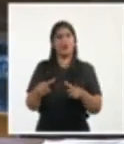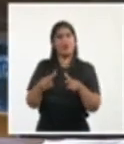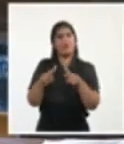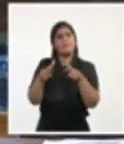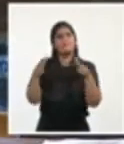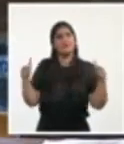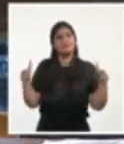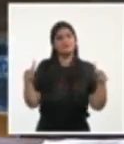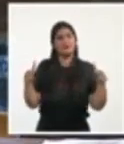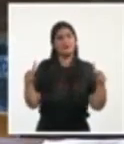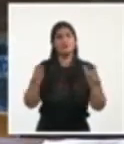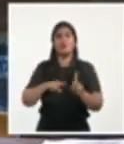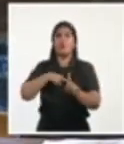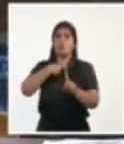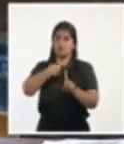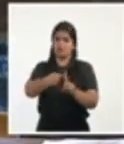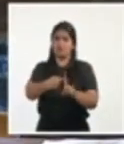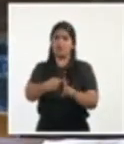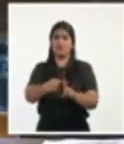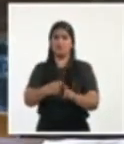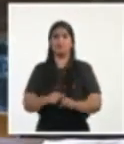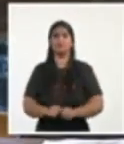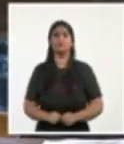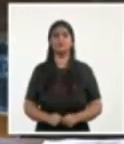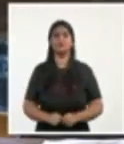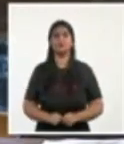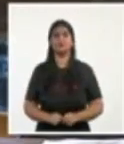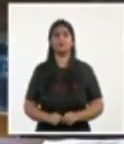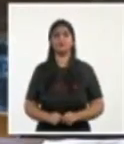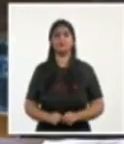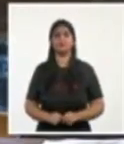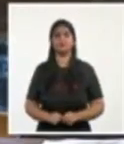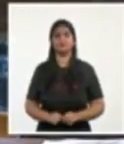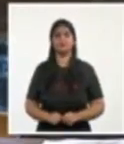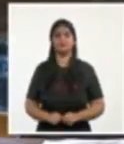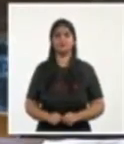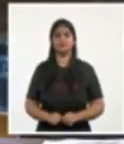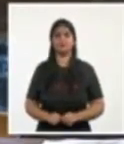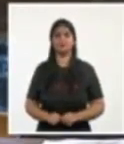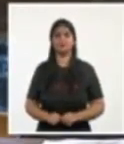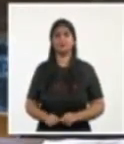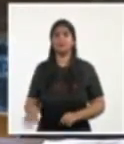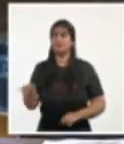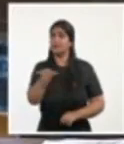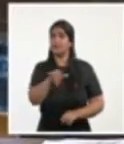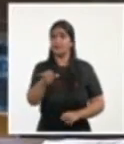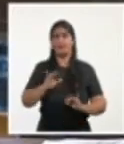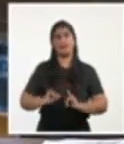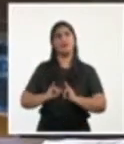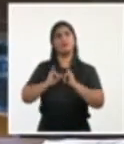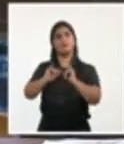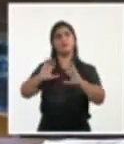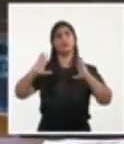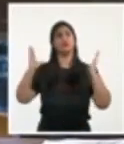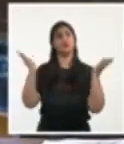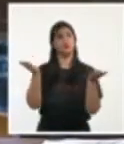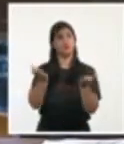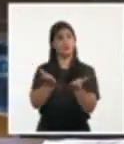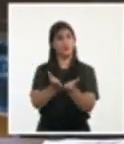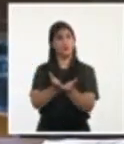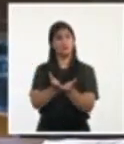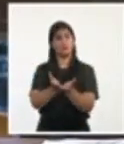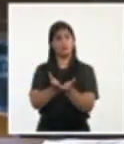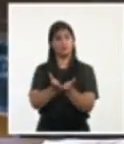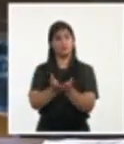a criterio de nuestros expertos y teniendo en cuenta publicaciones también internacionales, ha estado impactando en la transmisibilidad y en la evolución